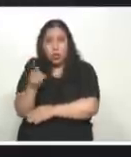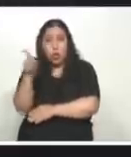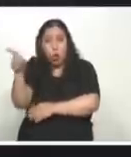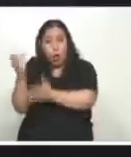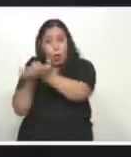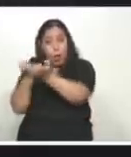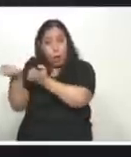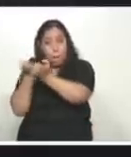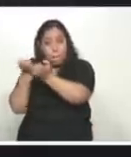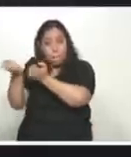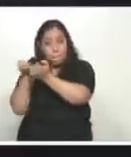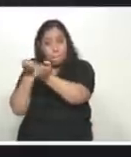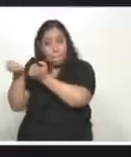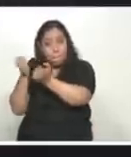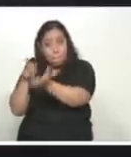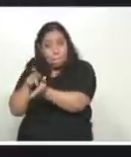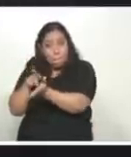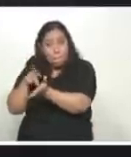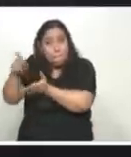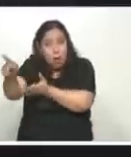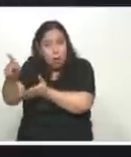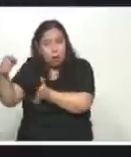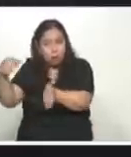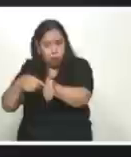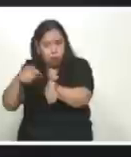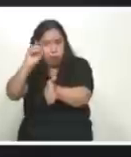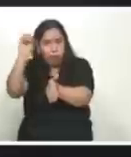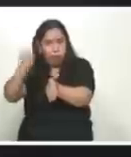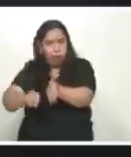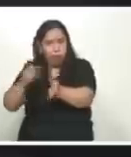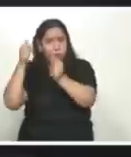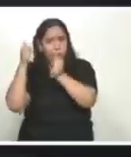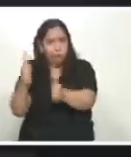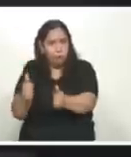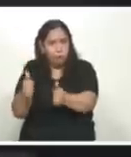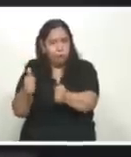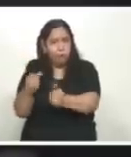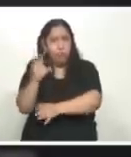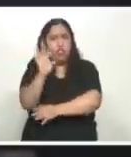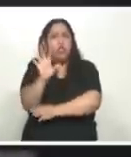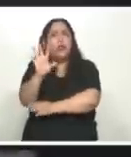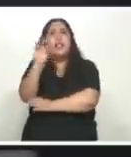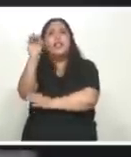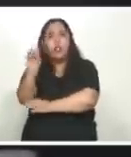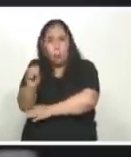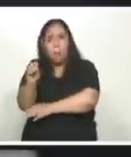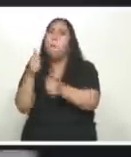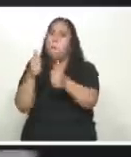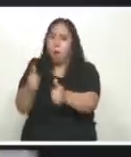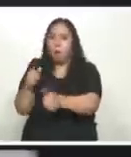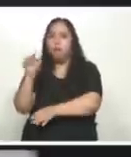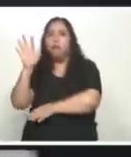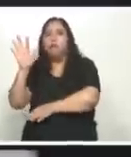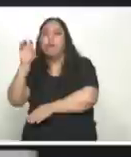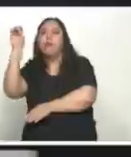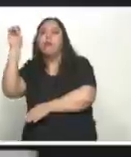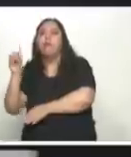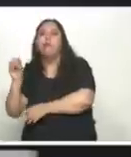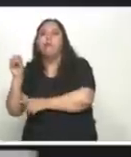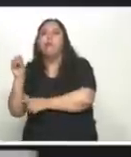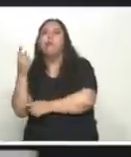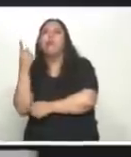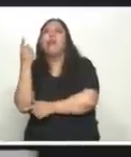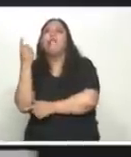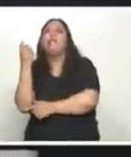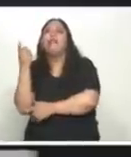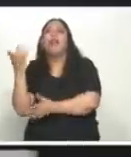de esas empresas pagan a su cabalidad sus impuestos. Y entonces, ¿cómo podemos hacer para que estas